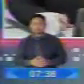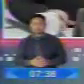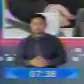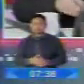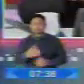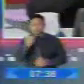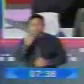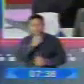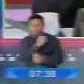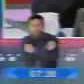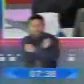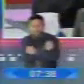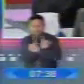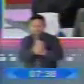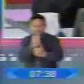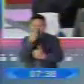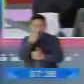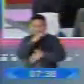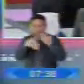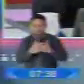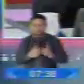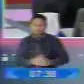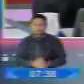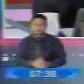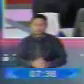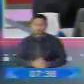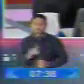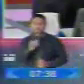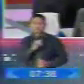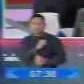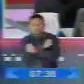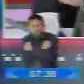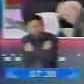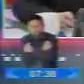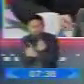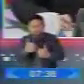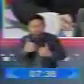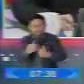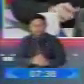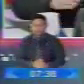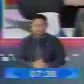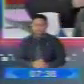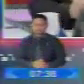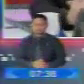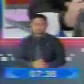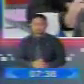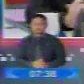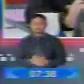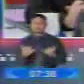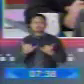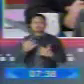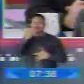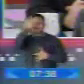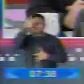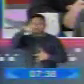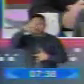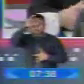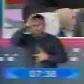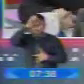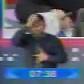Un abrazo grande para ti, a los televidentes. Y pues el abrazo es igual para Juan Fernando Velasco. En pandemia, la